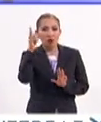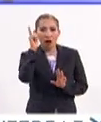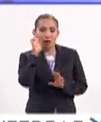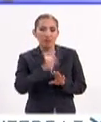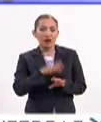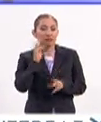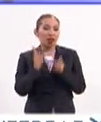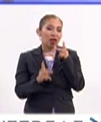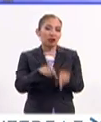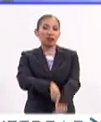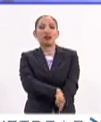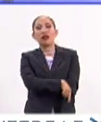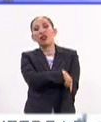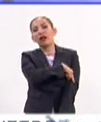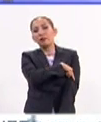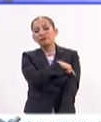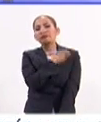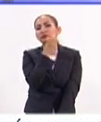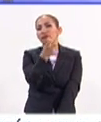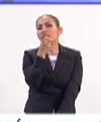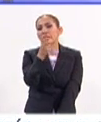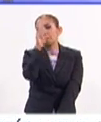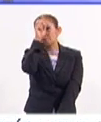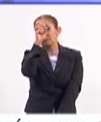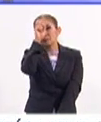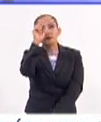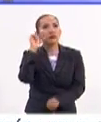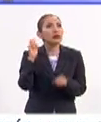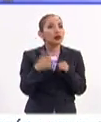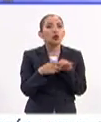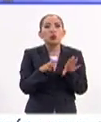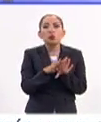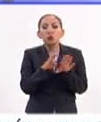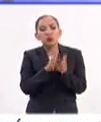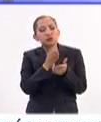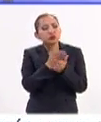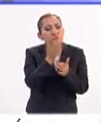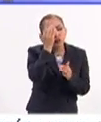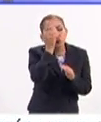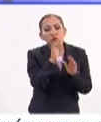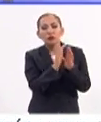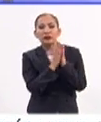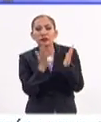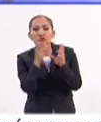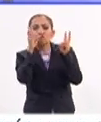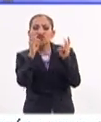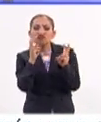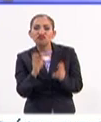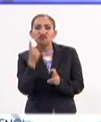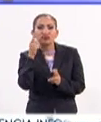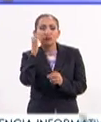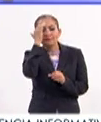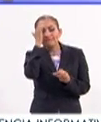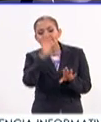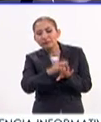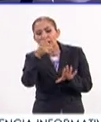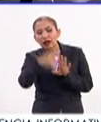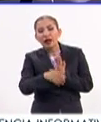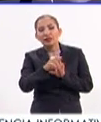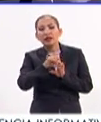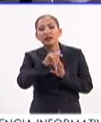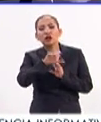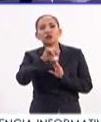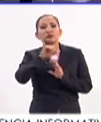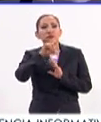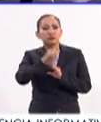pudiéramos platicar aquí todo el día. Y por eso quiero que nos recomiende cómo podemos acercarnos, qué obras nos recomienda para acercarnos de entrada a Daniel